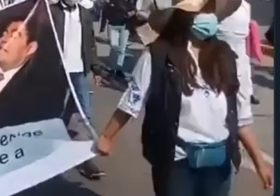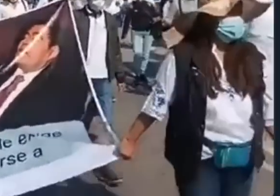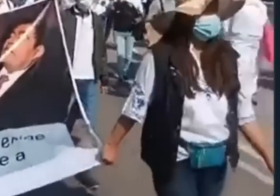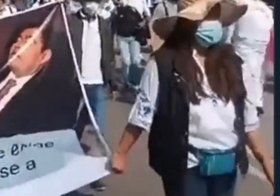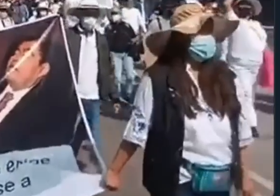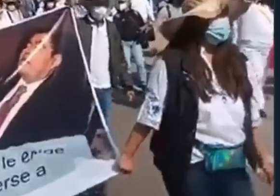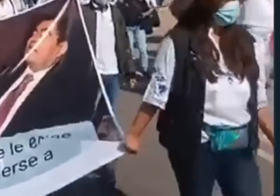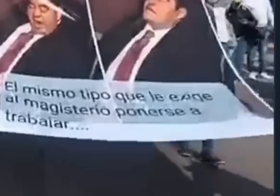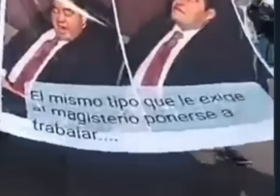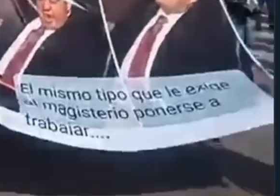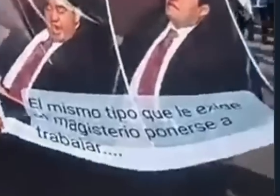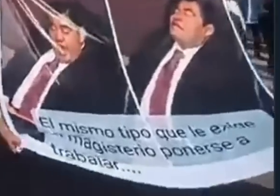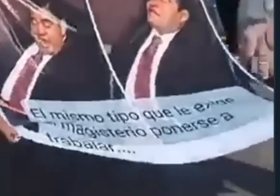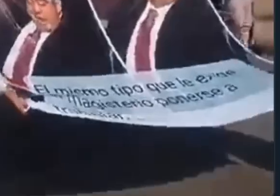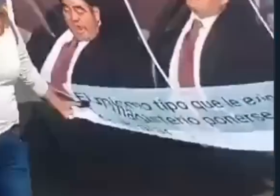este video.